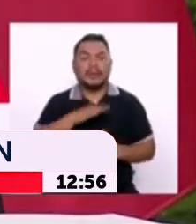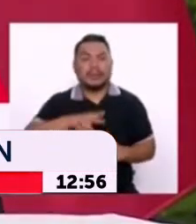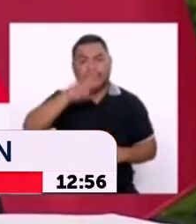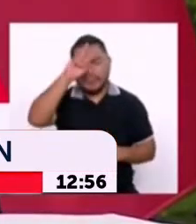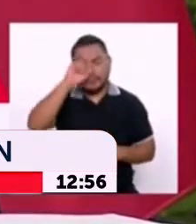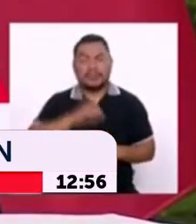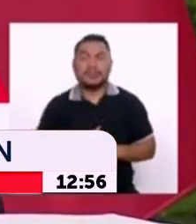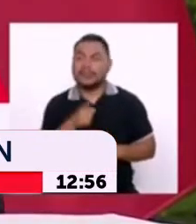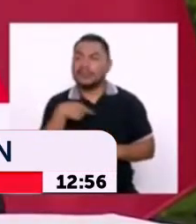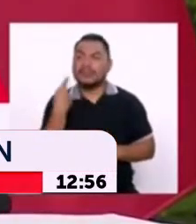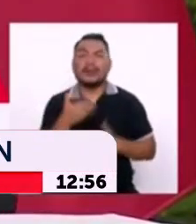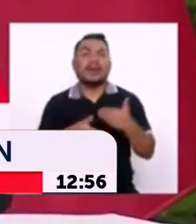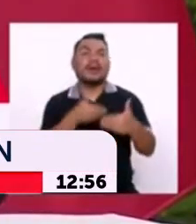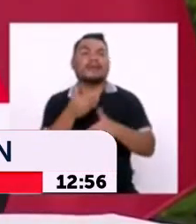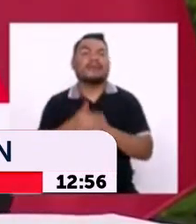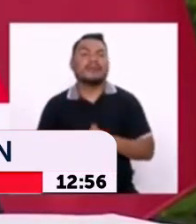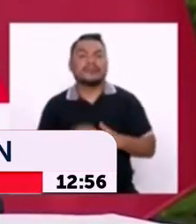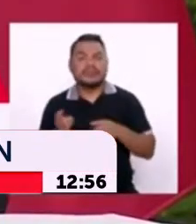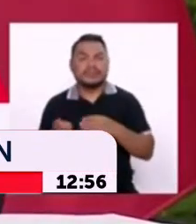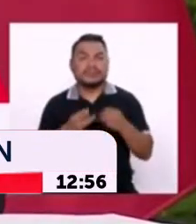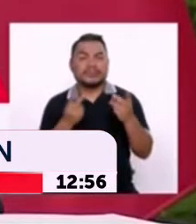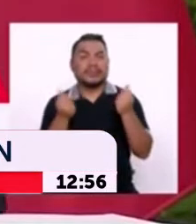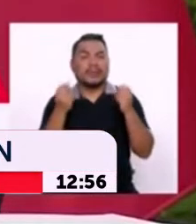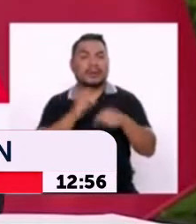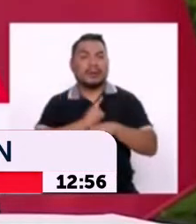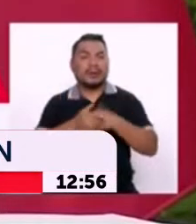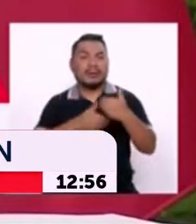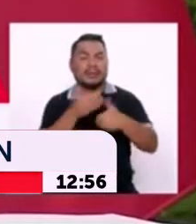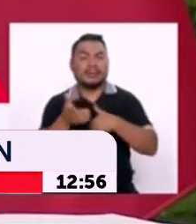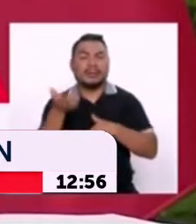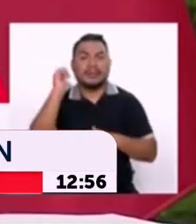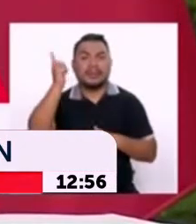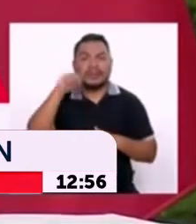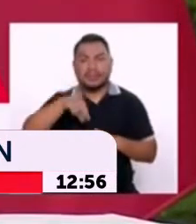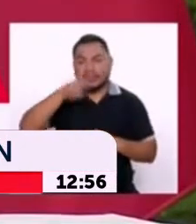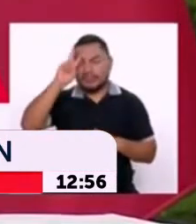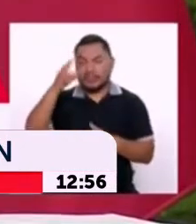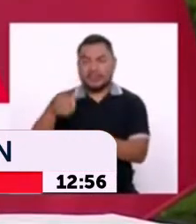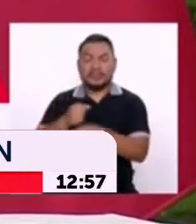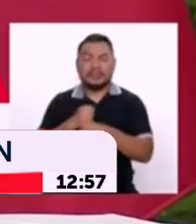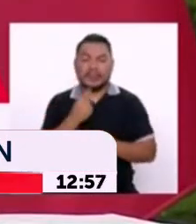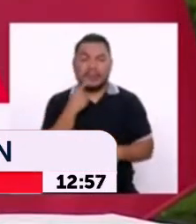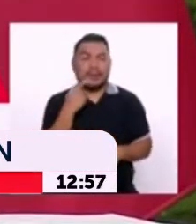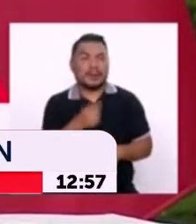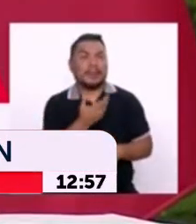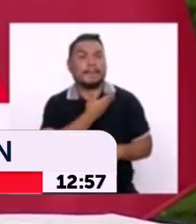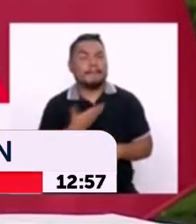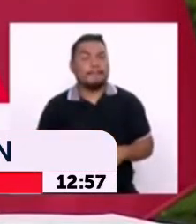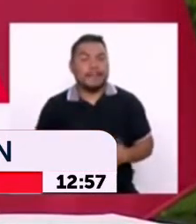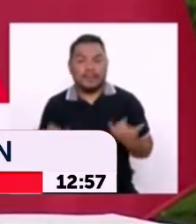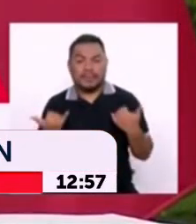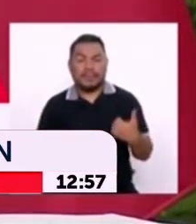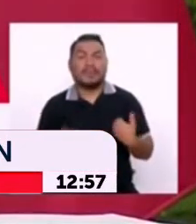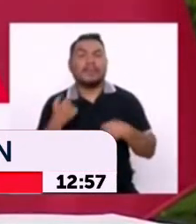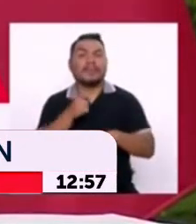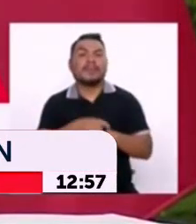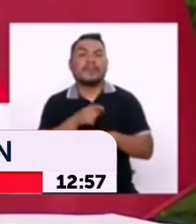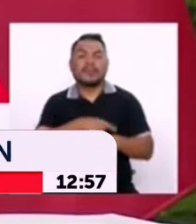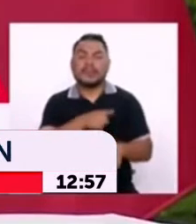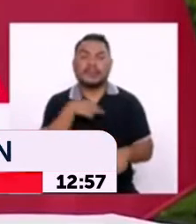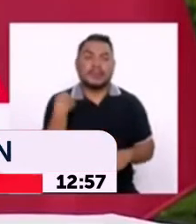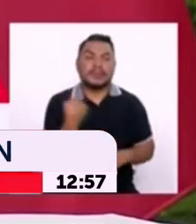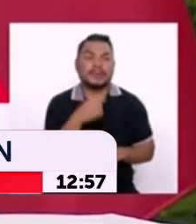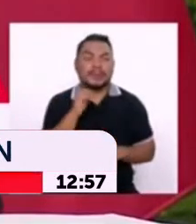país. Estamos avanzando de manera acelerada en recuperar el liderazgo de Perú. Como lo dijo la presidenta, en este momento